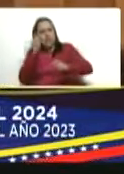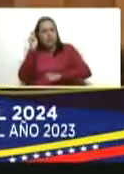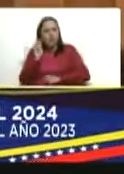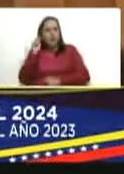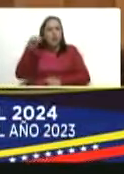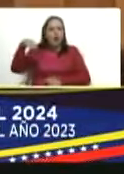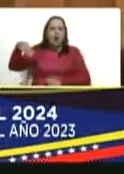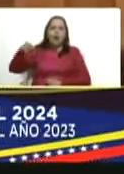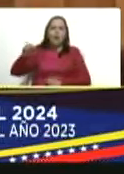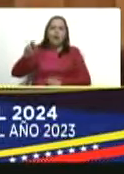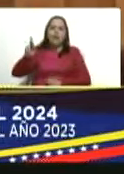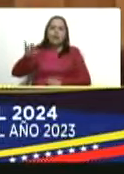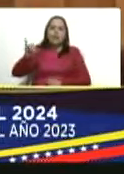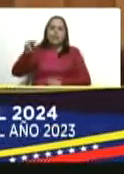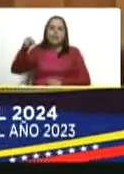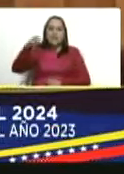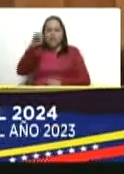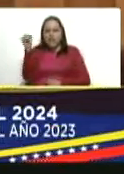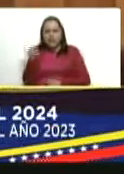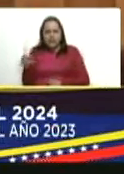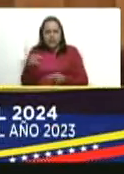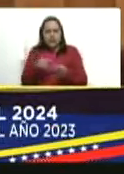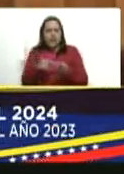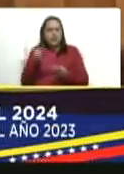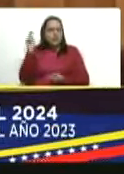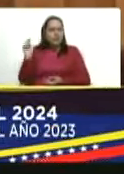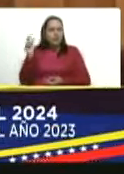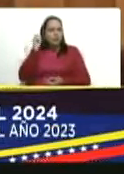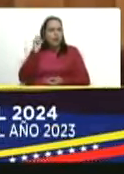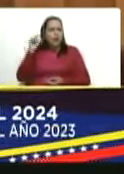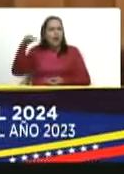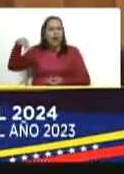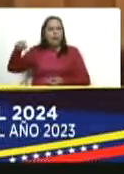y Lenia Medina,